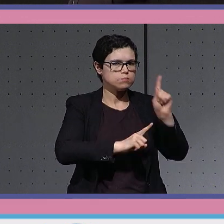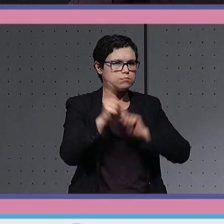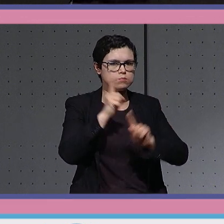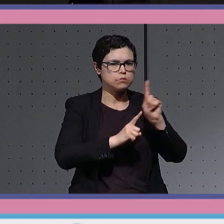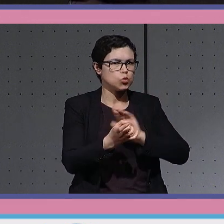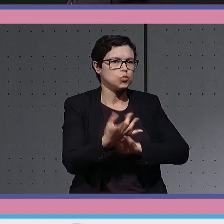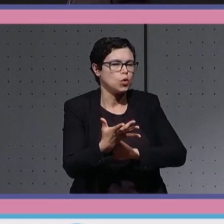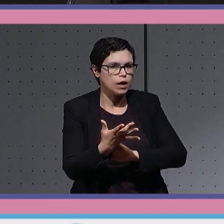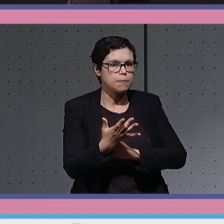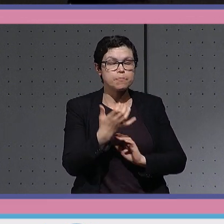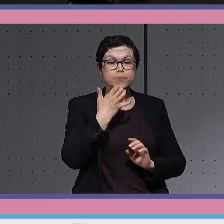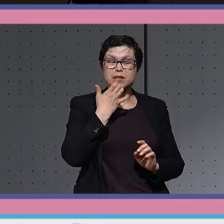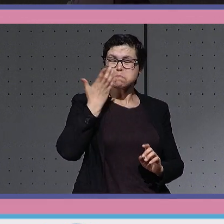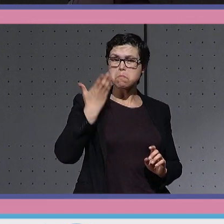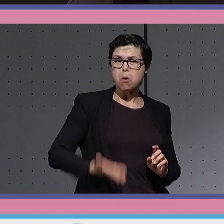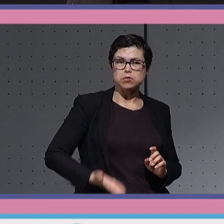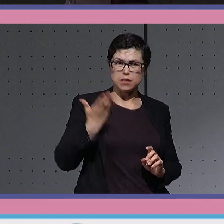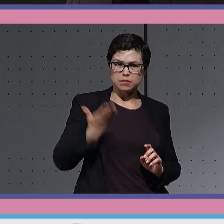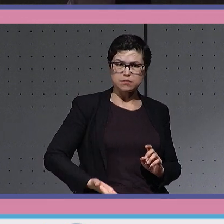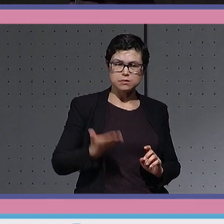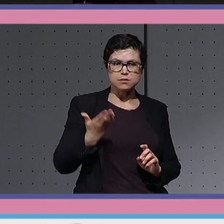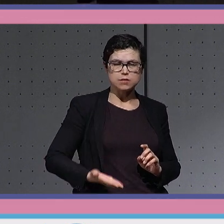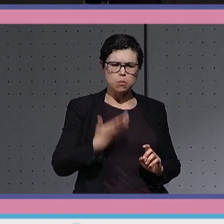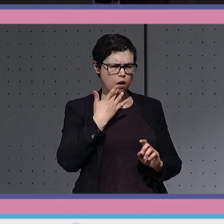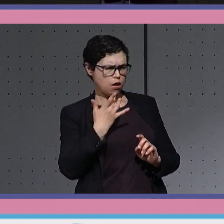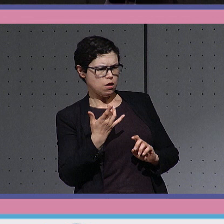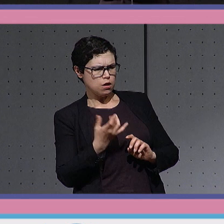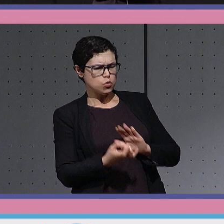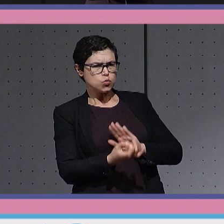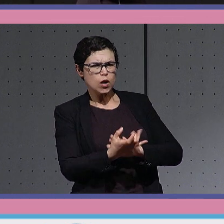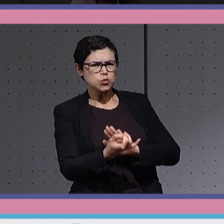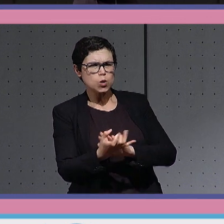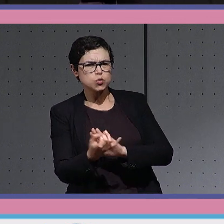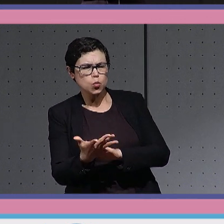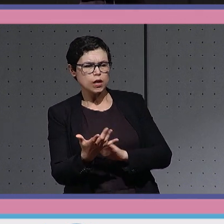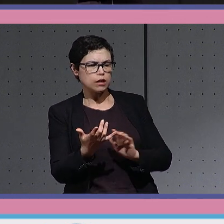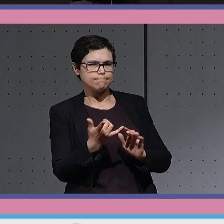nunca descartarlos sin hacer una exploración como Dios manda y en otros